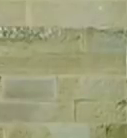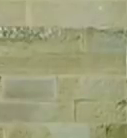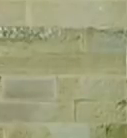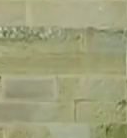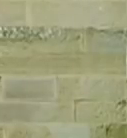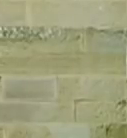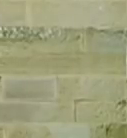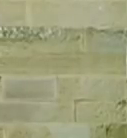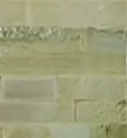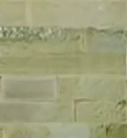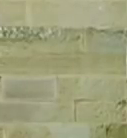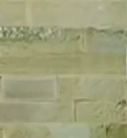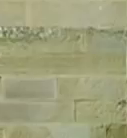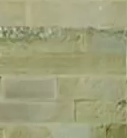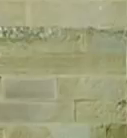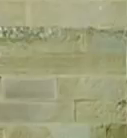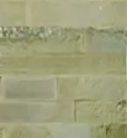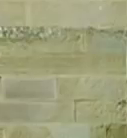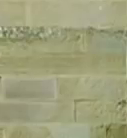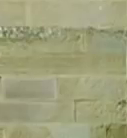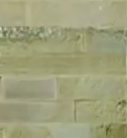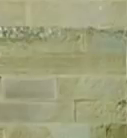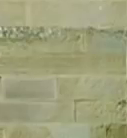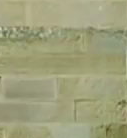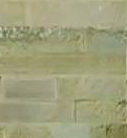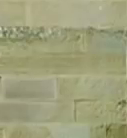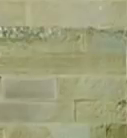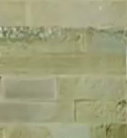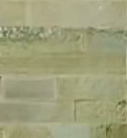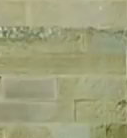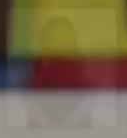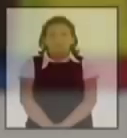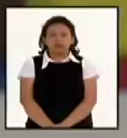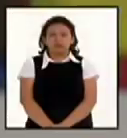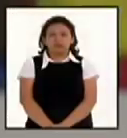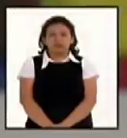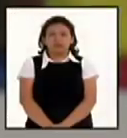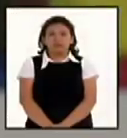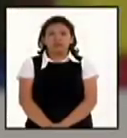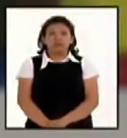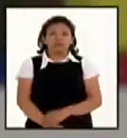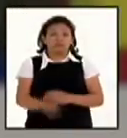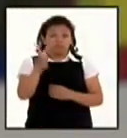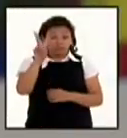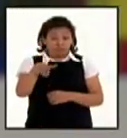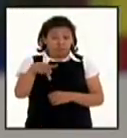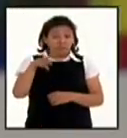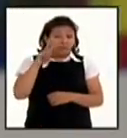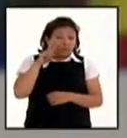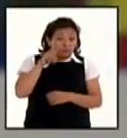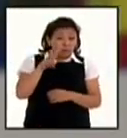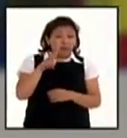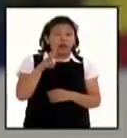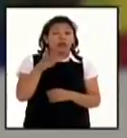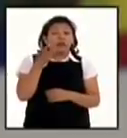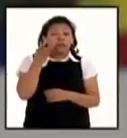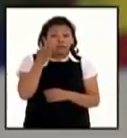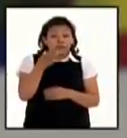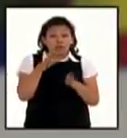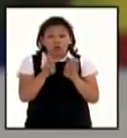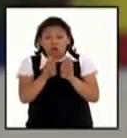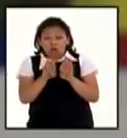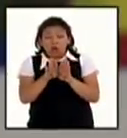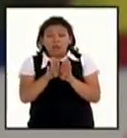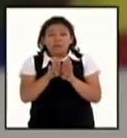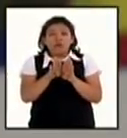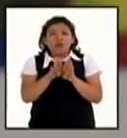sol, es oro, es un trozo de calor. Era muy interesante ver esta cuestión de